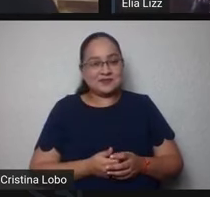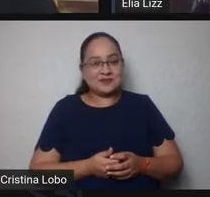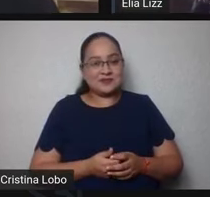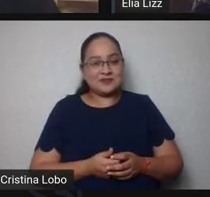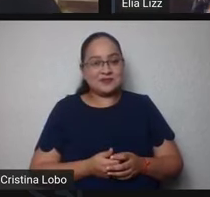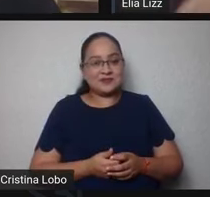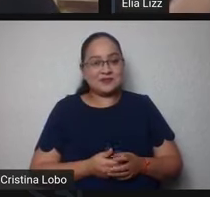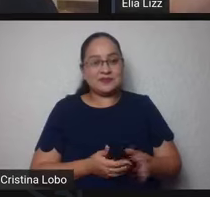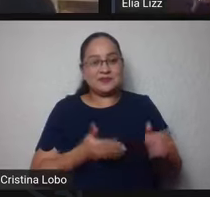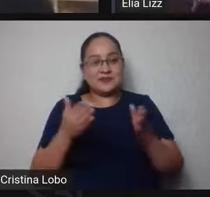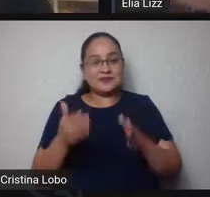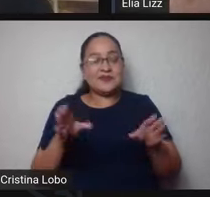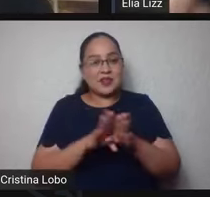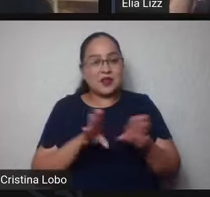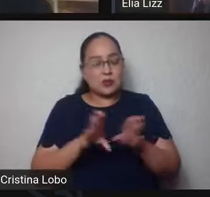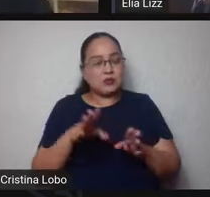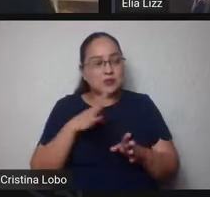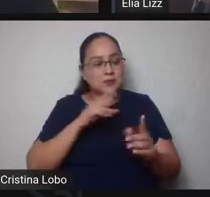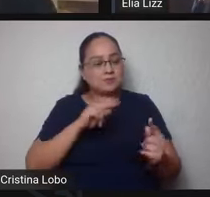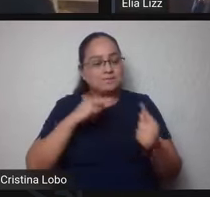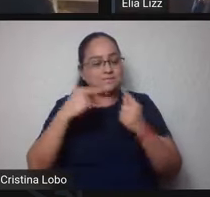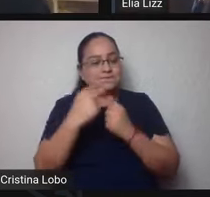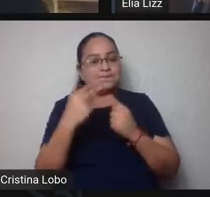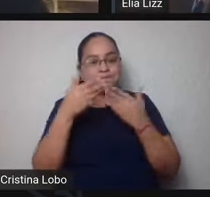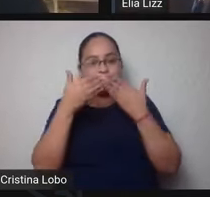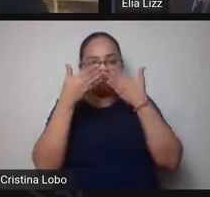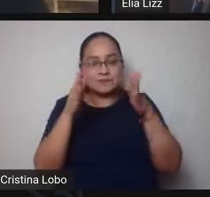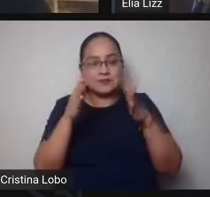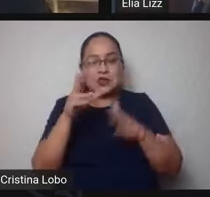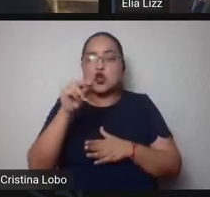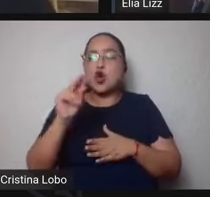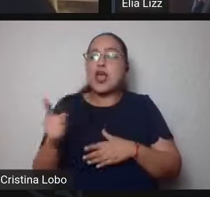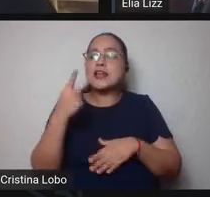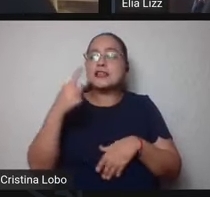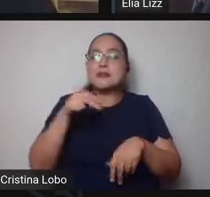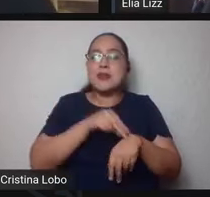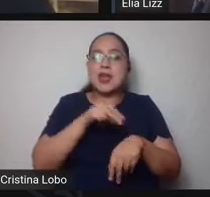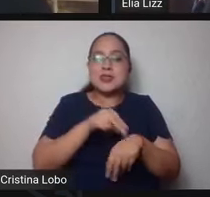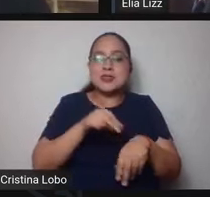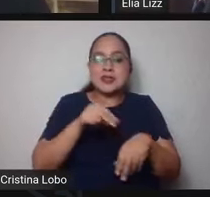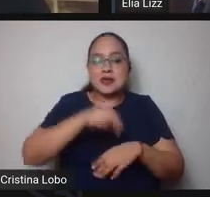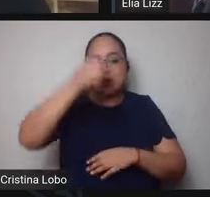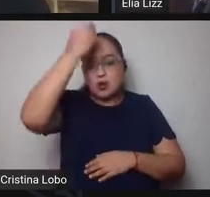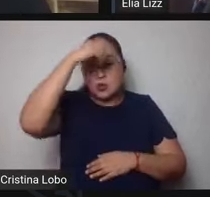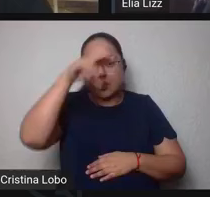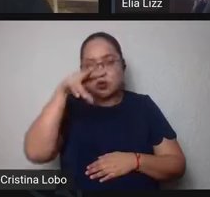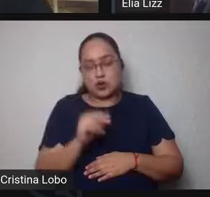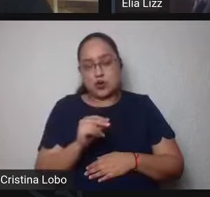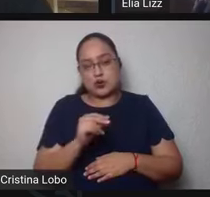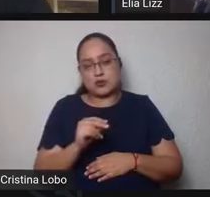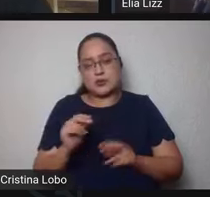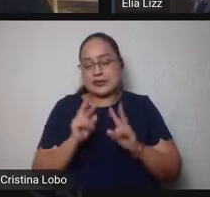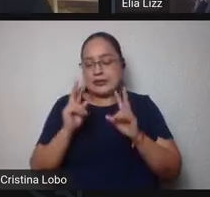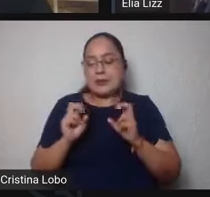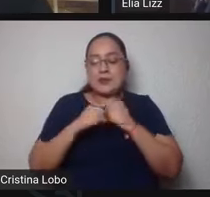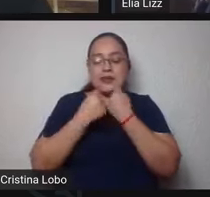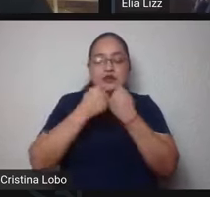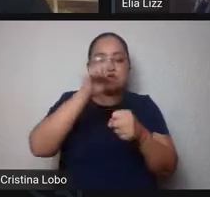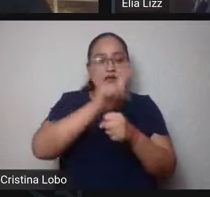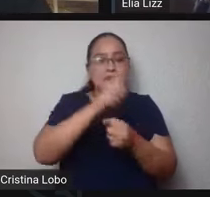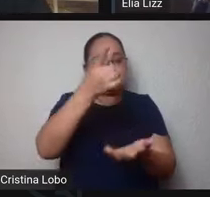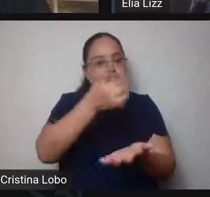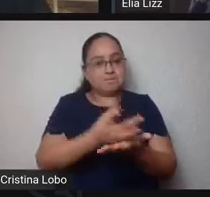qué buena perspectiva me has dado, porque justo no es una perspectiva médica, es una perspectiva absolutamente social. Así es.